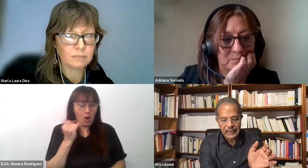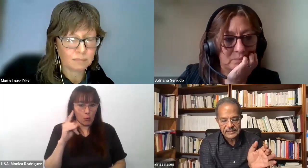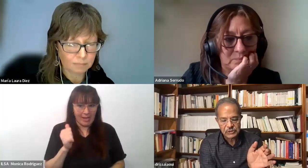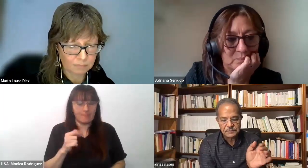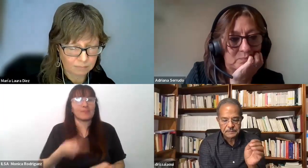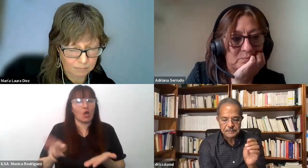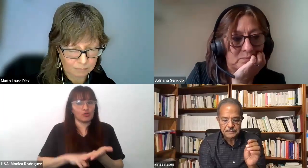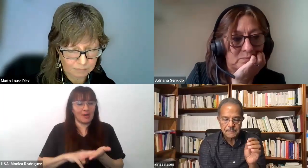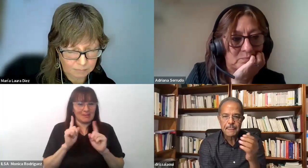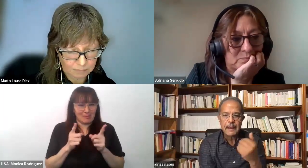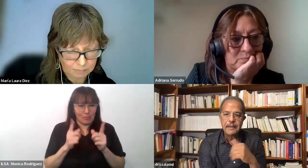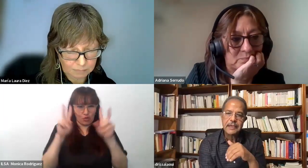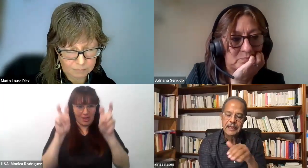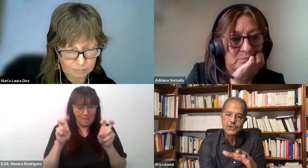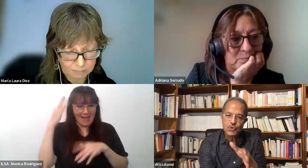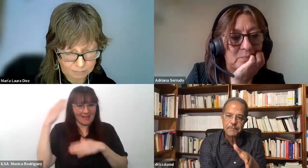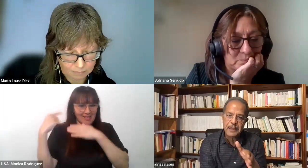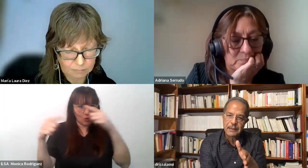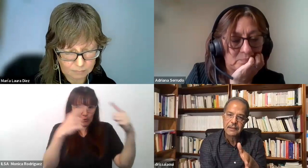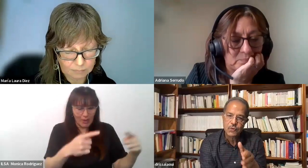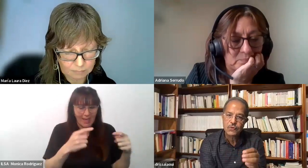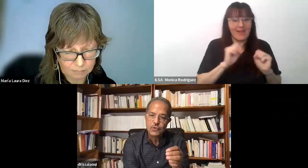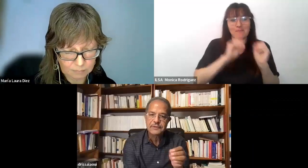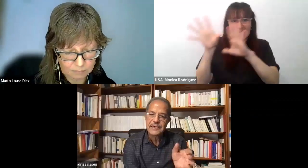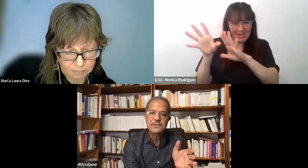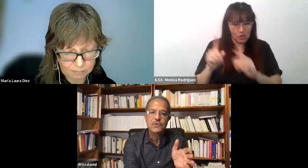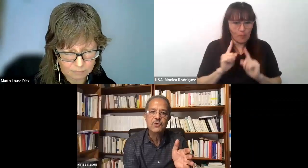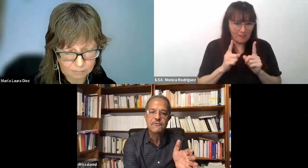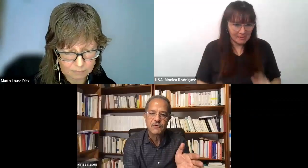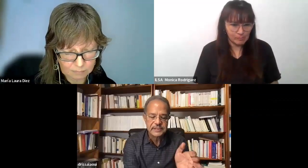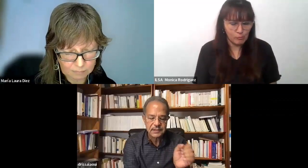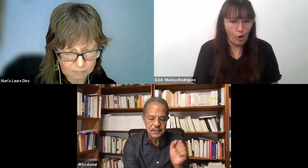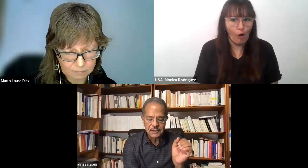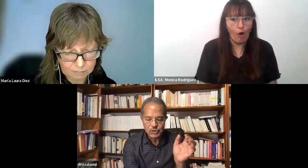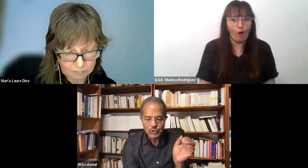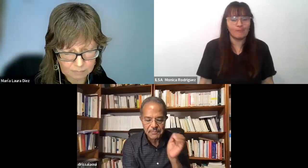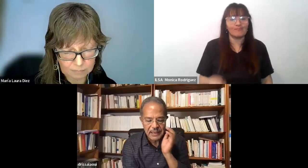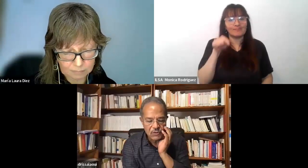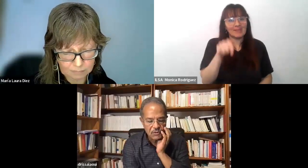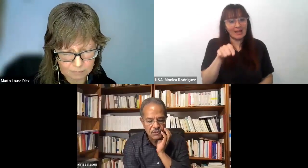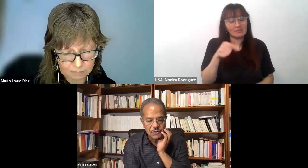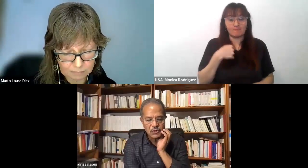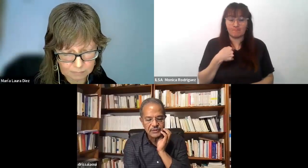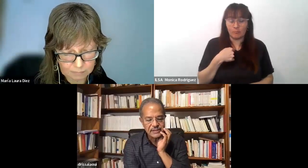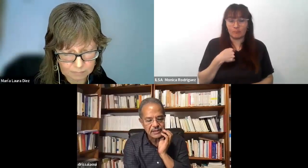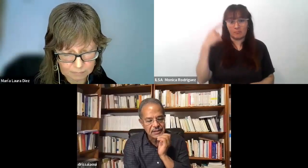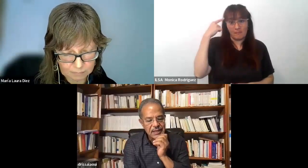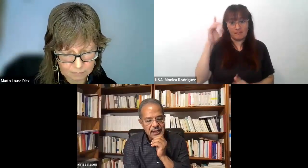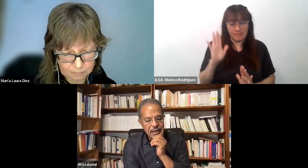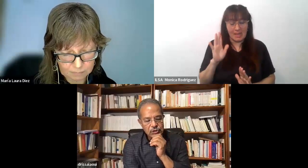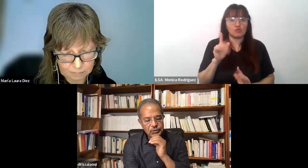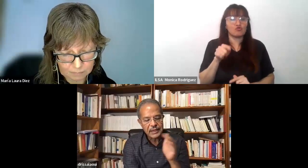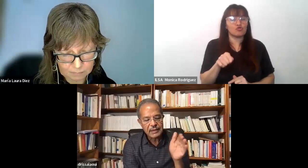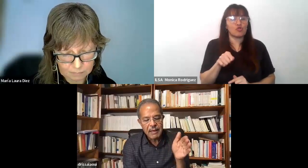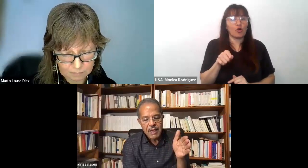entre interculturalidad y migración y ahí hablo no